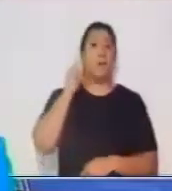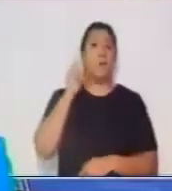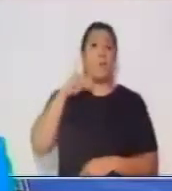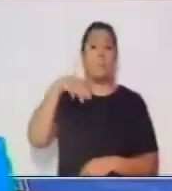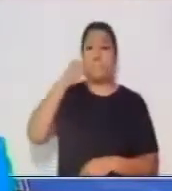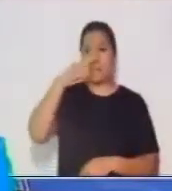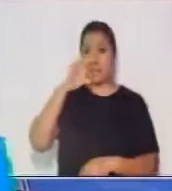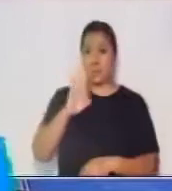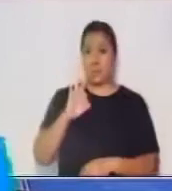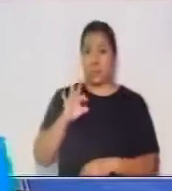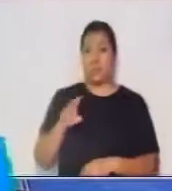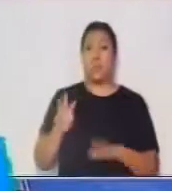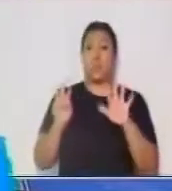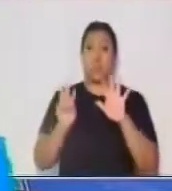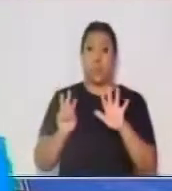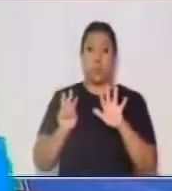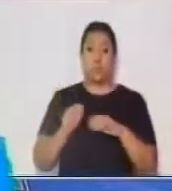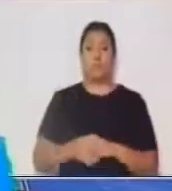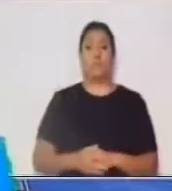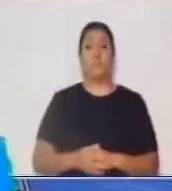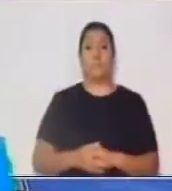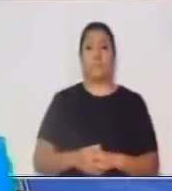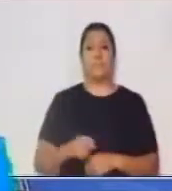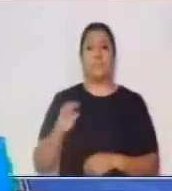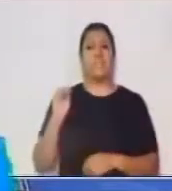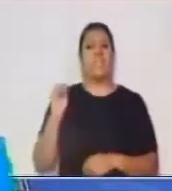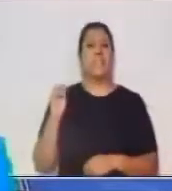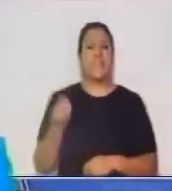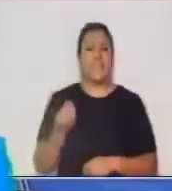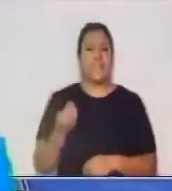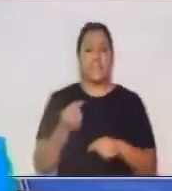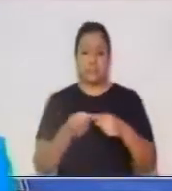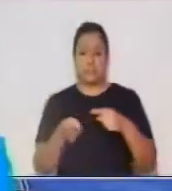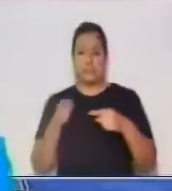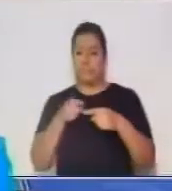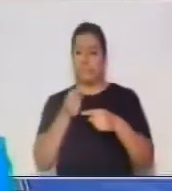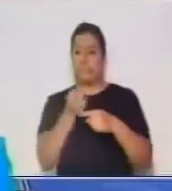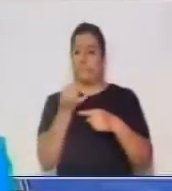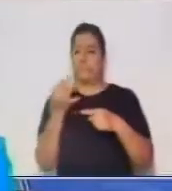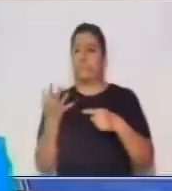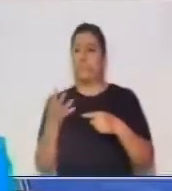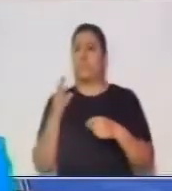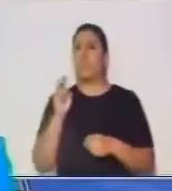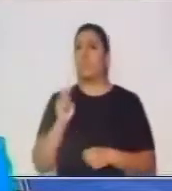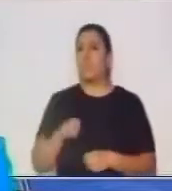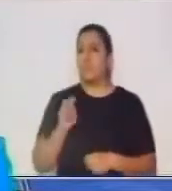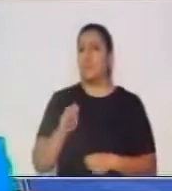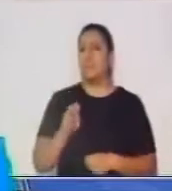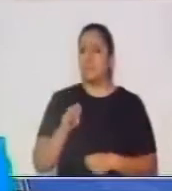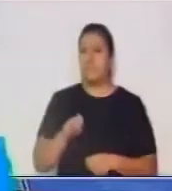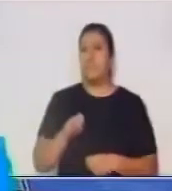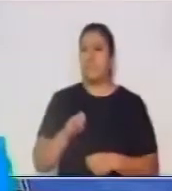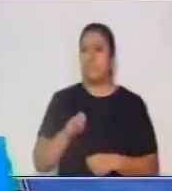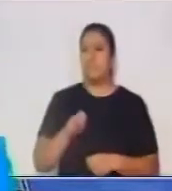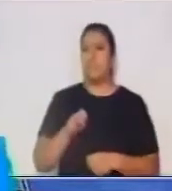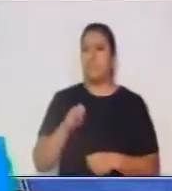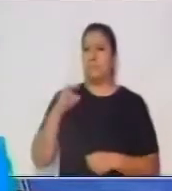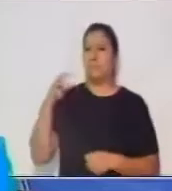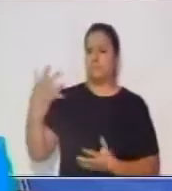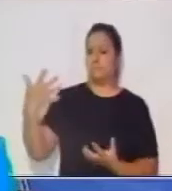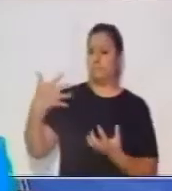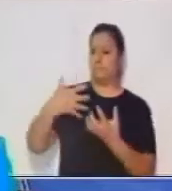Yo no necesito una hija. Necesito una mamá. A mi mamá.